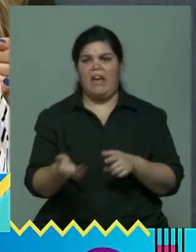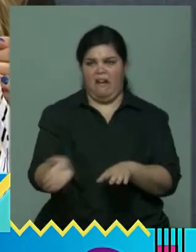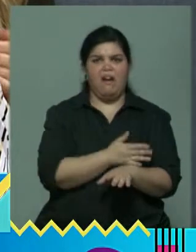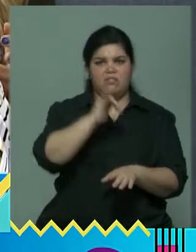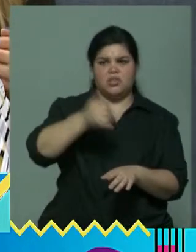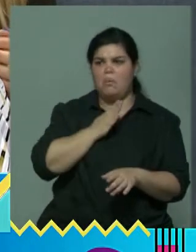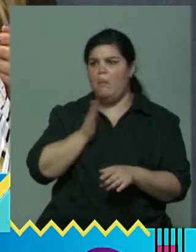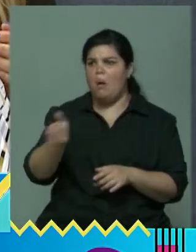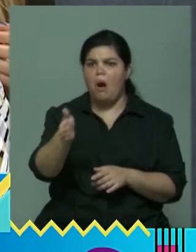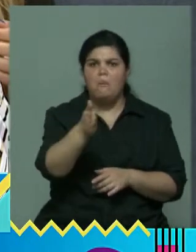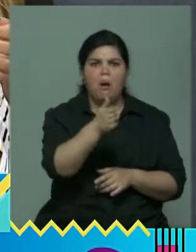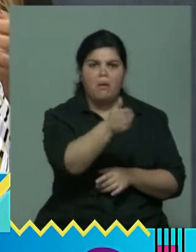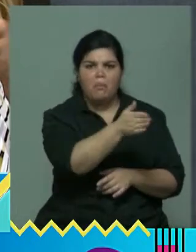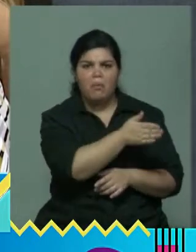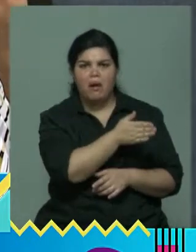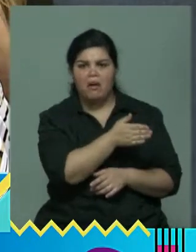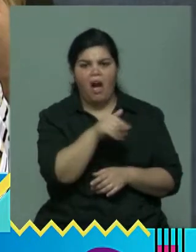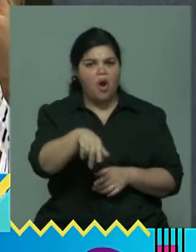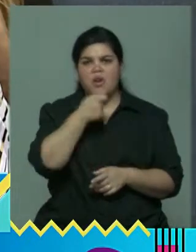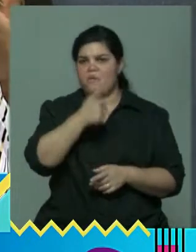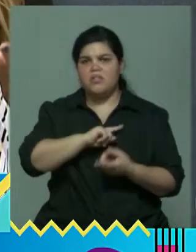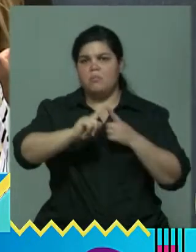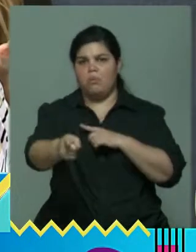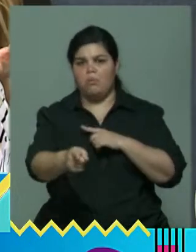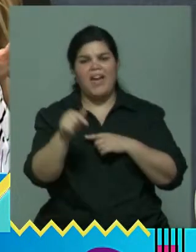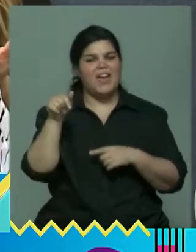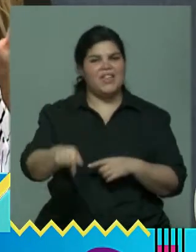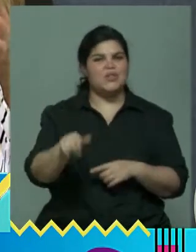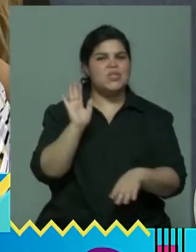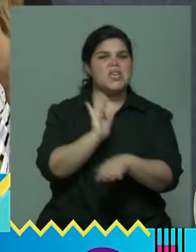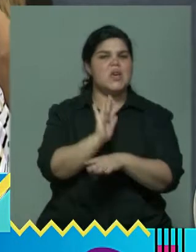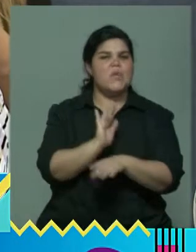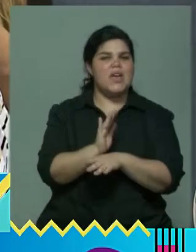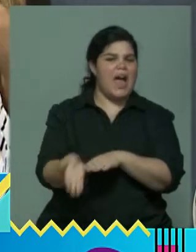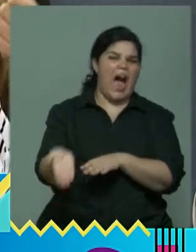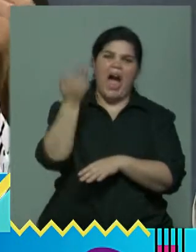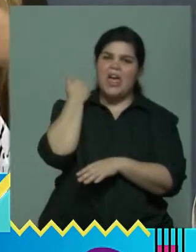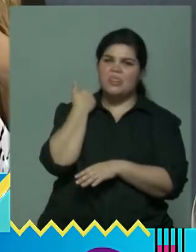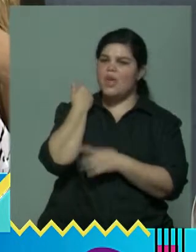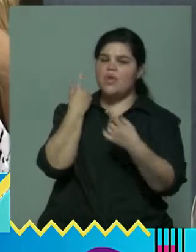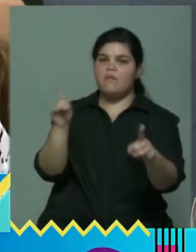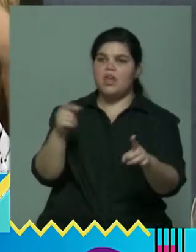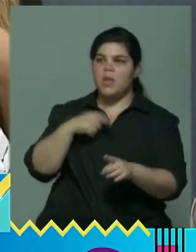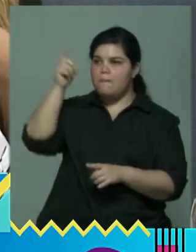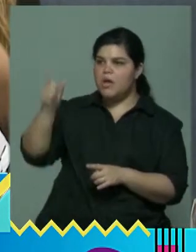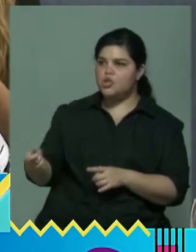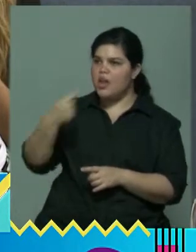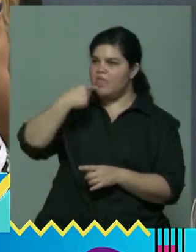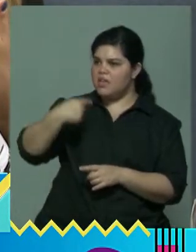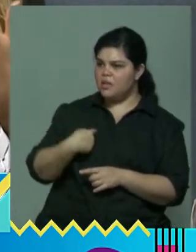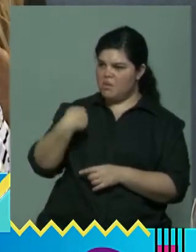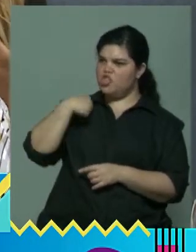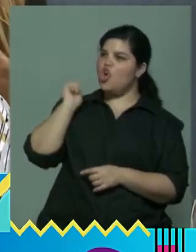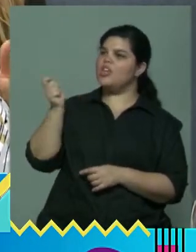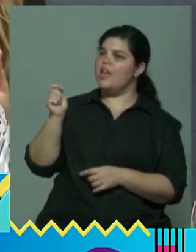así. Estaba Entonces eso es lo que judicializado. hacía, eso es lo que lo hacía patologizante, digamos, Claro, ¿no? O sea, el seguro. hecho que de otra persona me tiene que decir a mí quién soy. Estigmatizante, tal